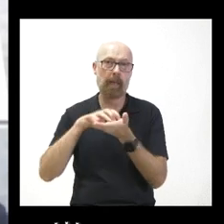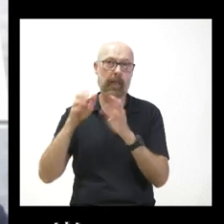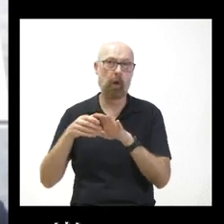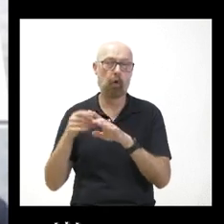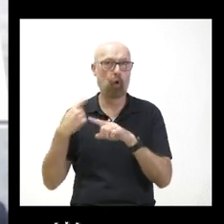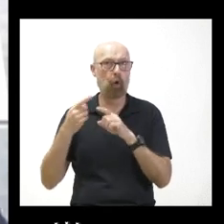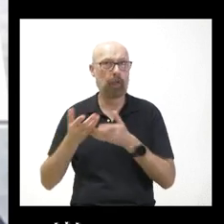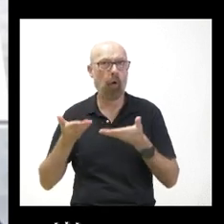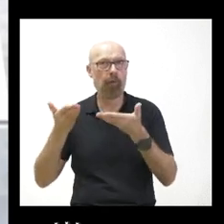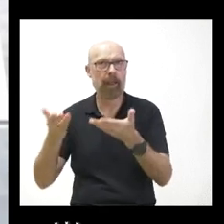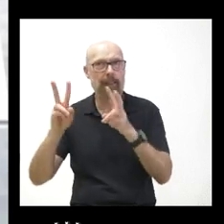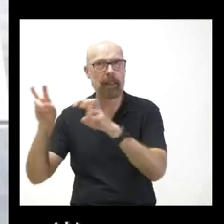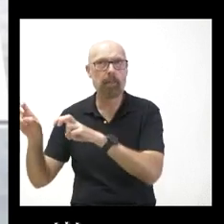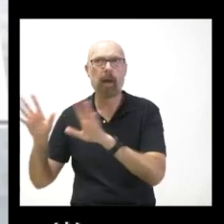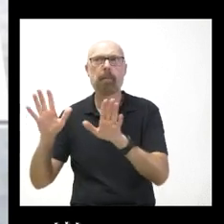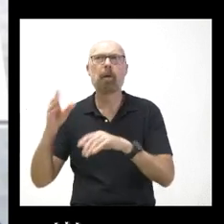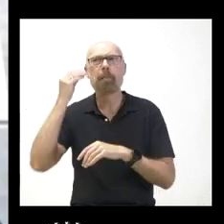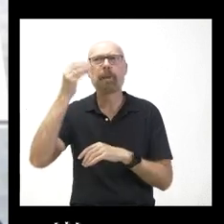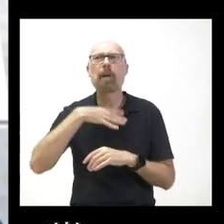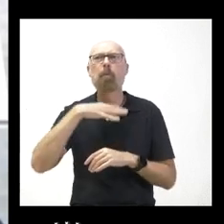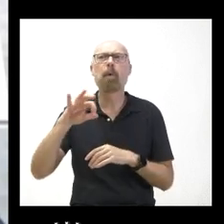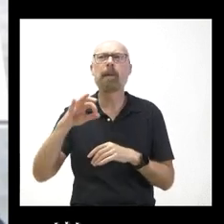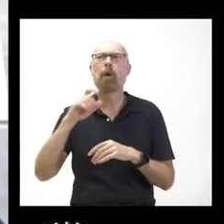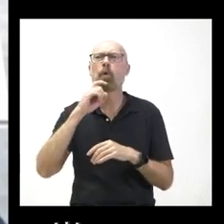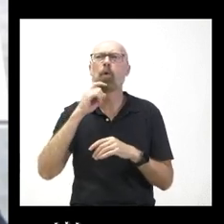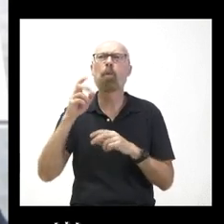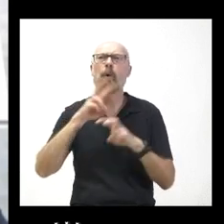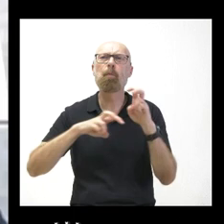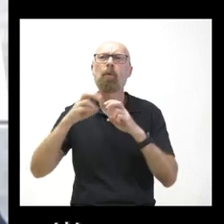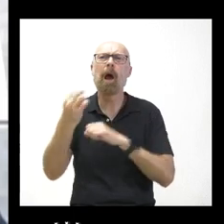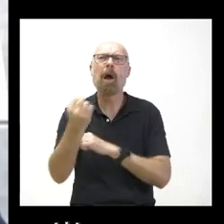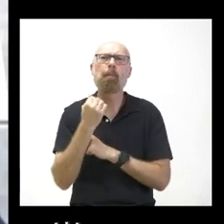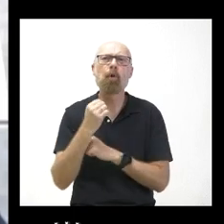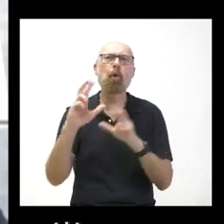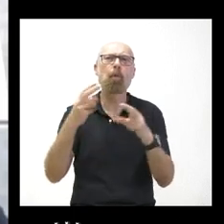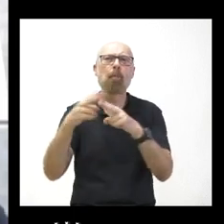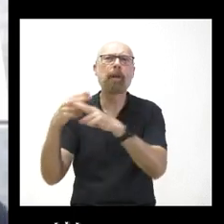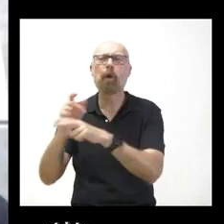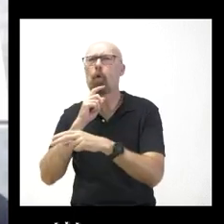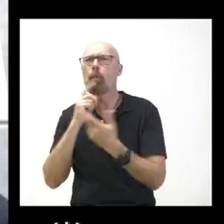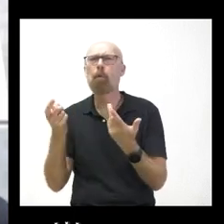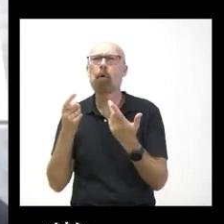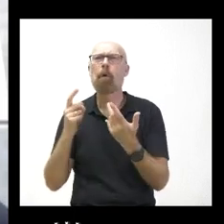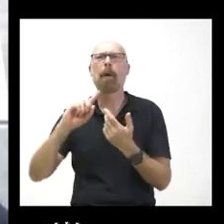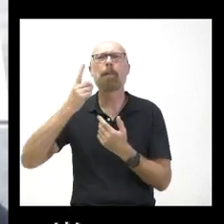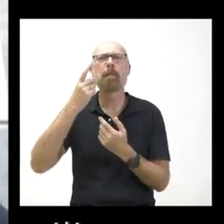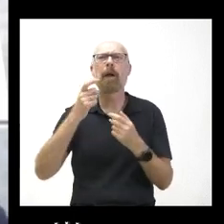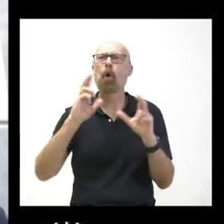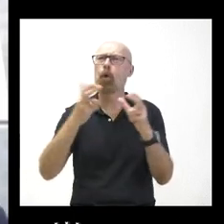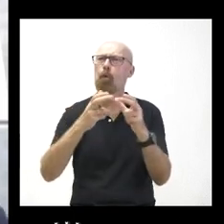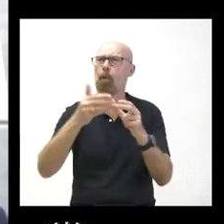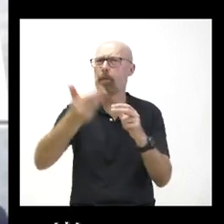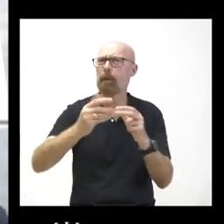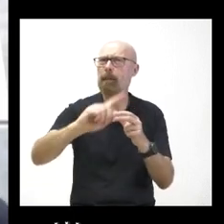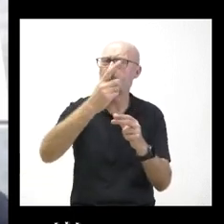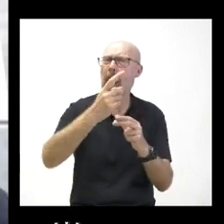tienen un orden establecido de cómo se van a buscar los apoyos de los grupos Es decir se va a empezar por los más grandes que garantizarían ya una mayoría